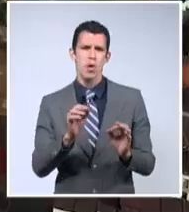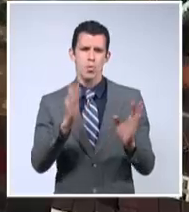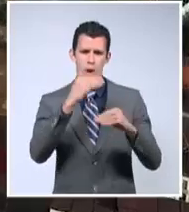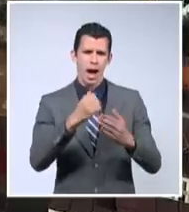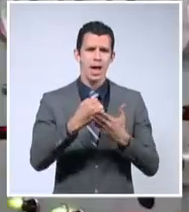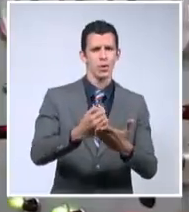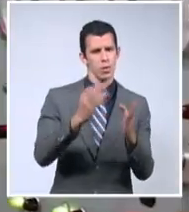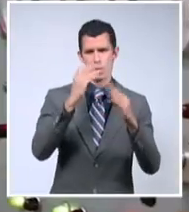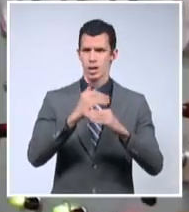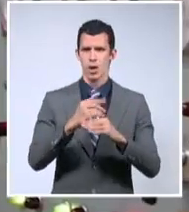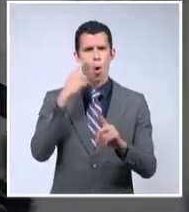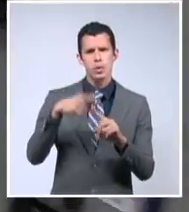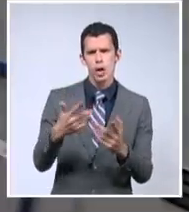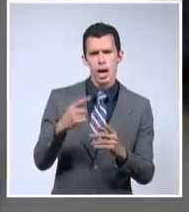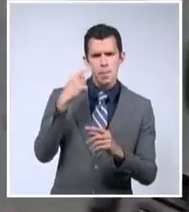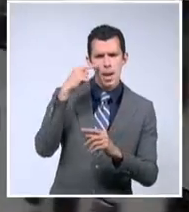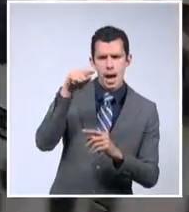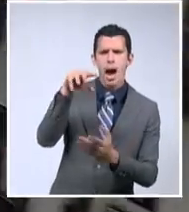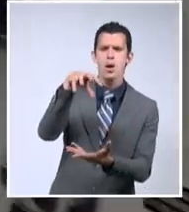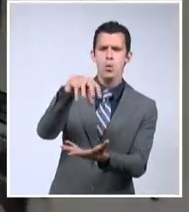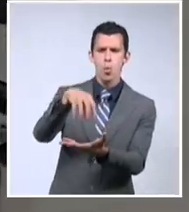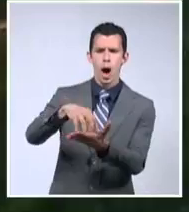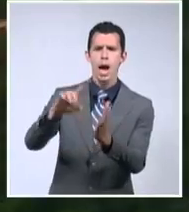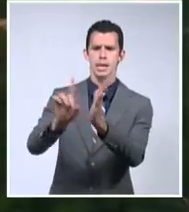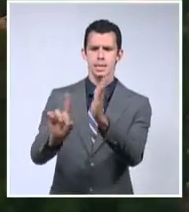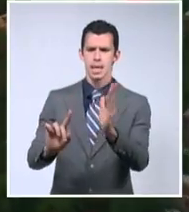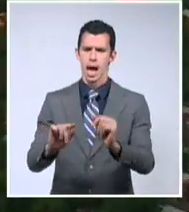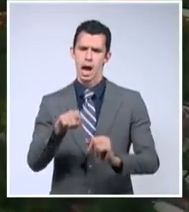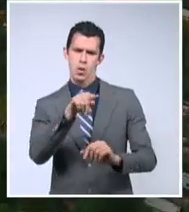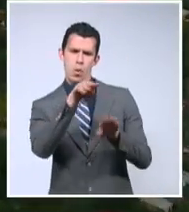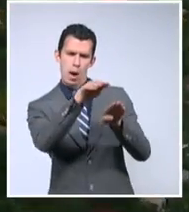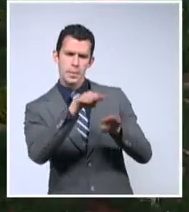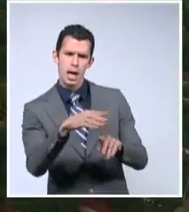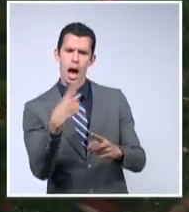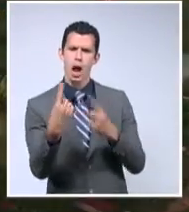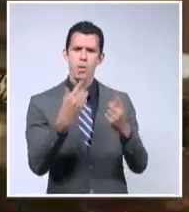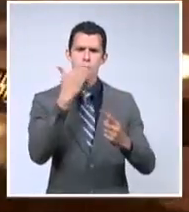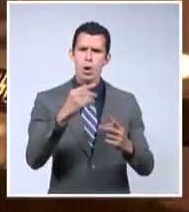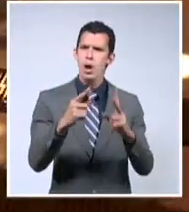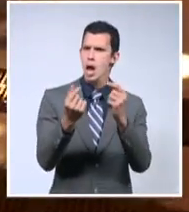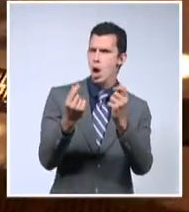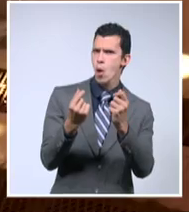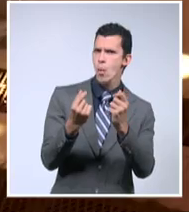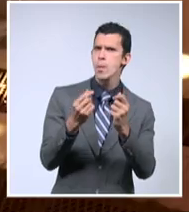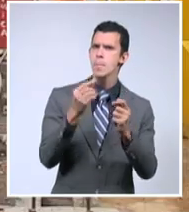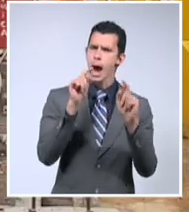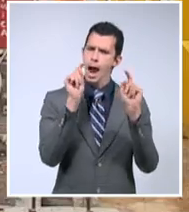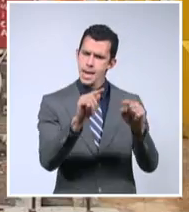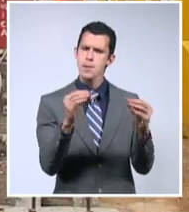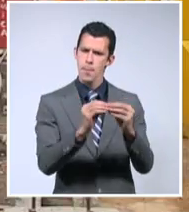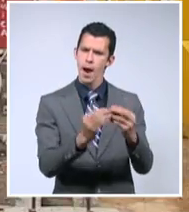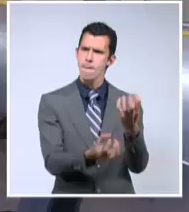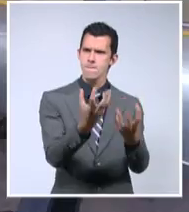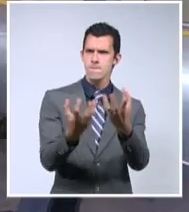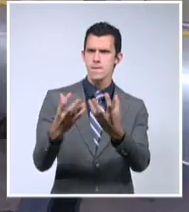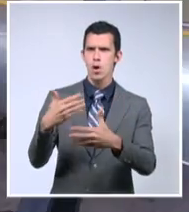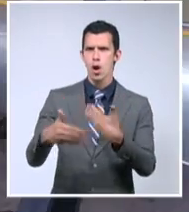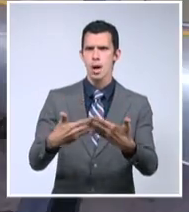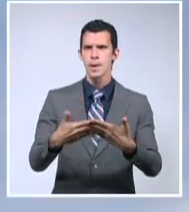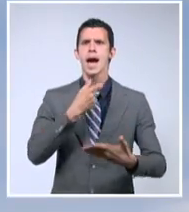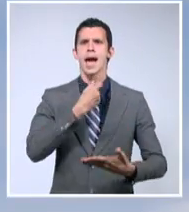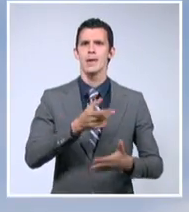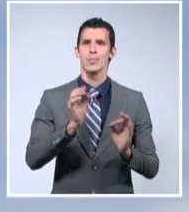cubanas detuvieron a un ciudadano de la isla que había trabajado en el Despacho Nacional de Carga de la Unión Eléctrica.